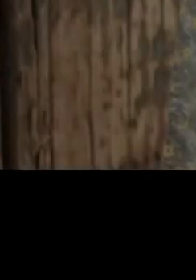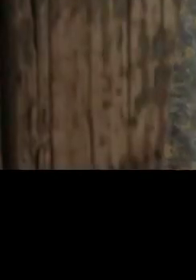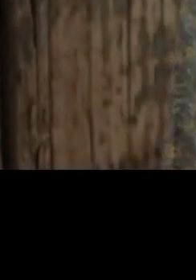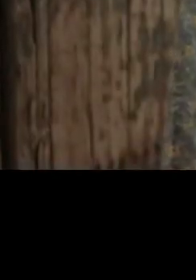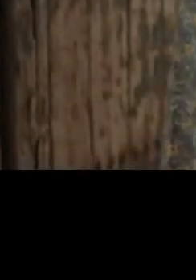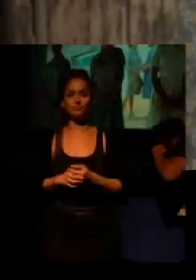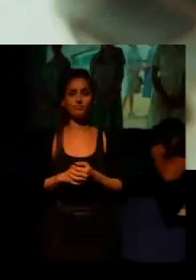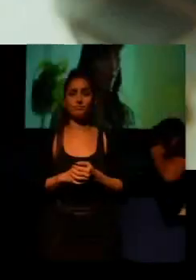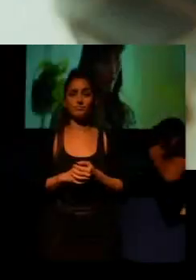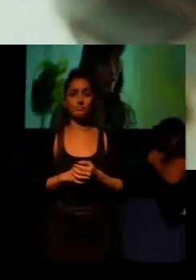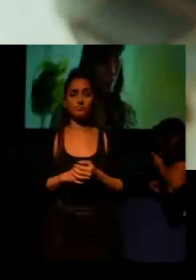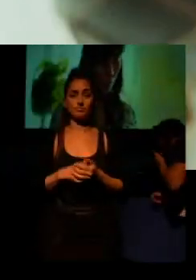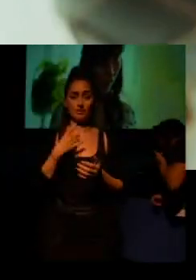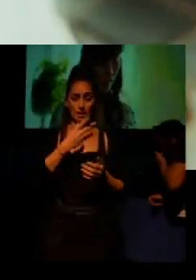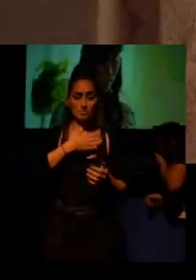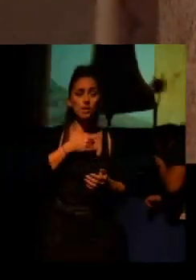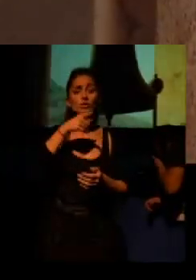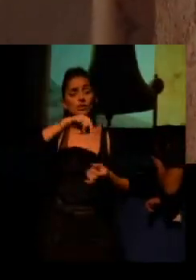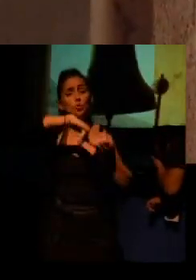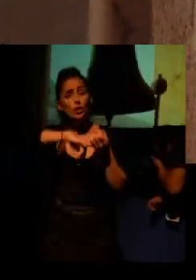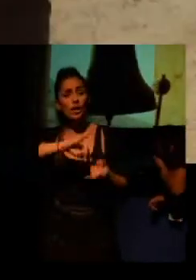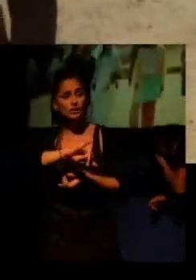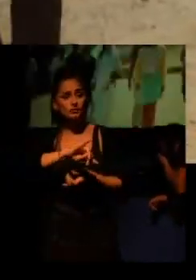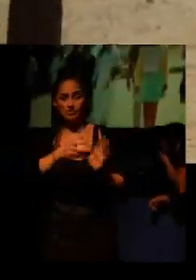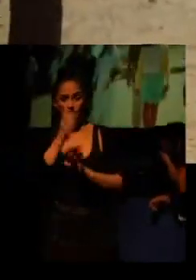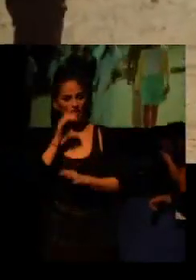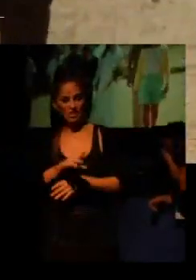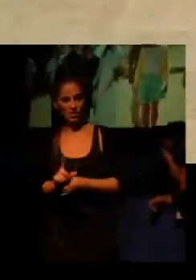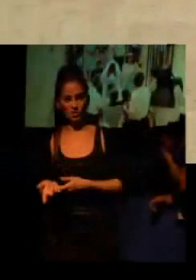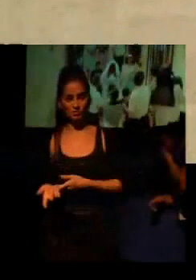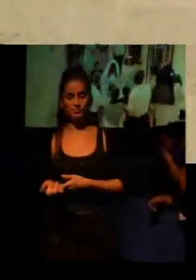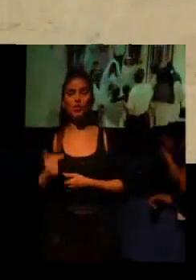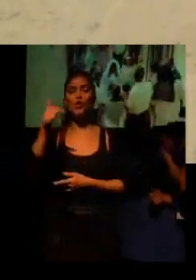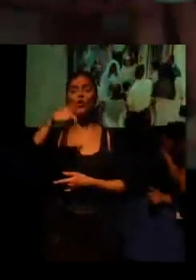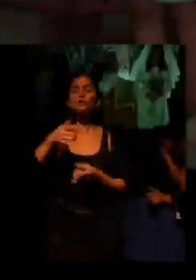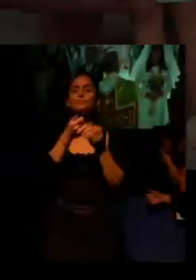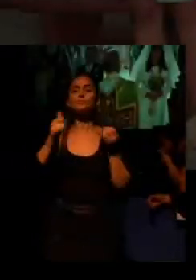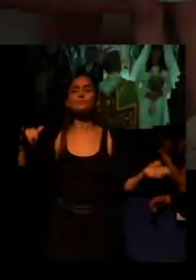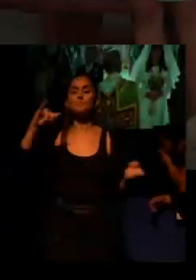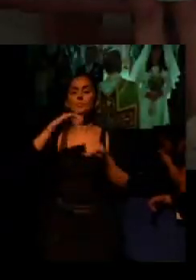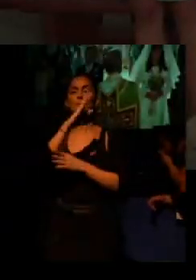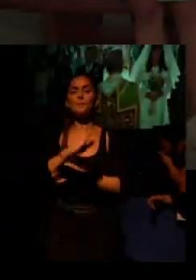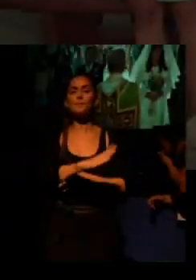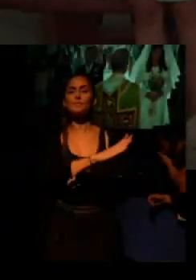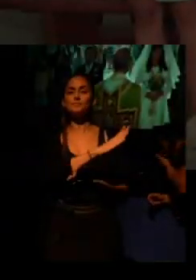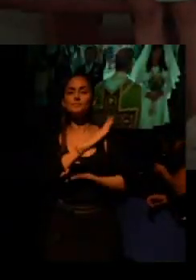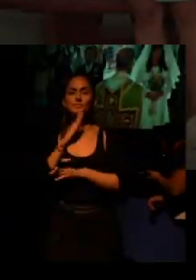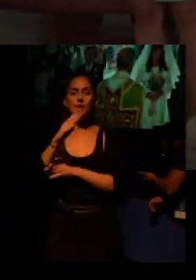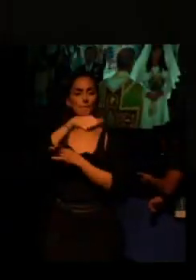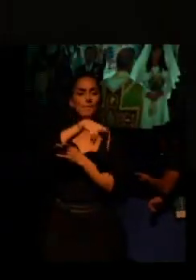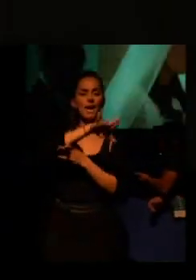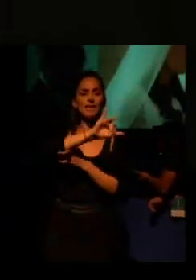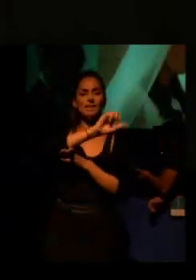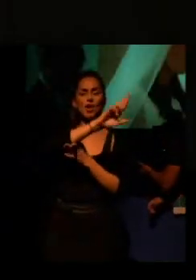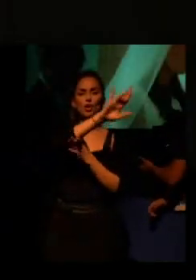¿Cómo dices? Usted lo que necesita es una mujer, no una niña. Hoy celebramos el matrimonio entre María Rodríguez